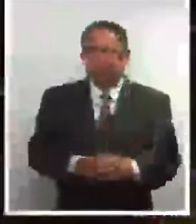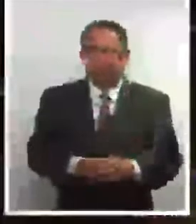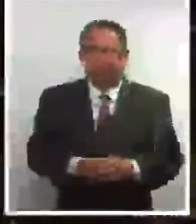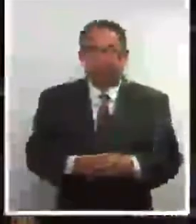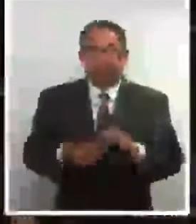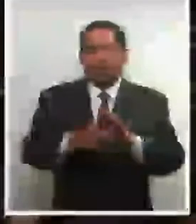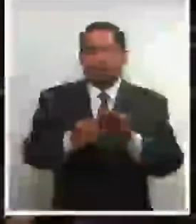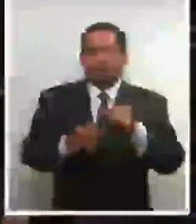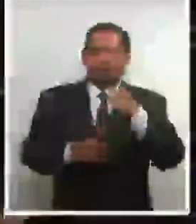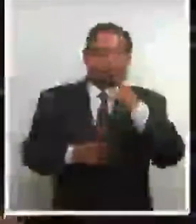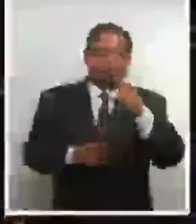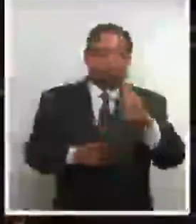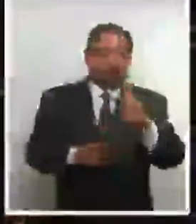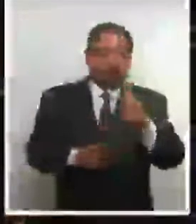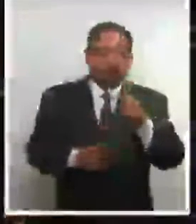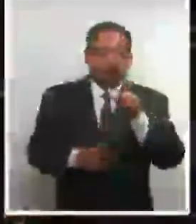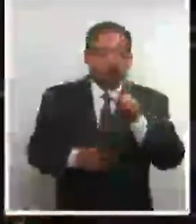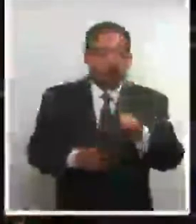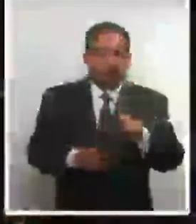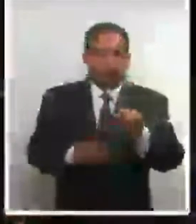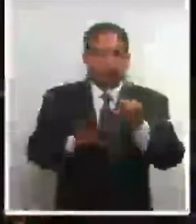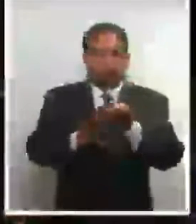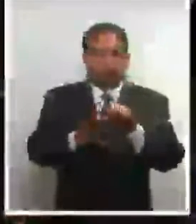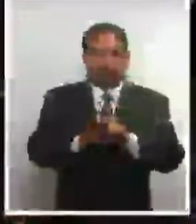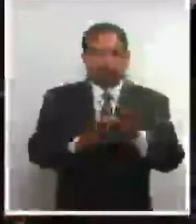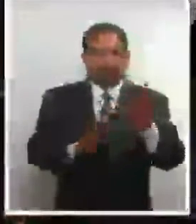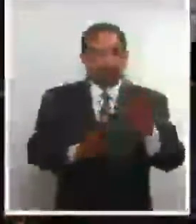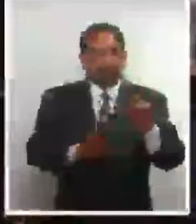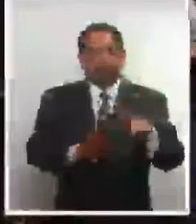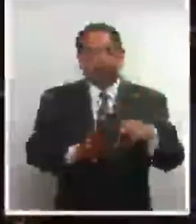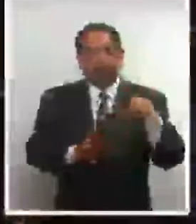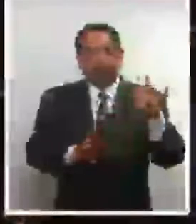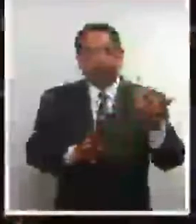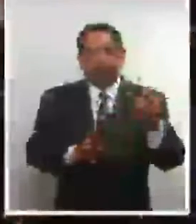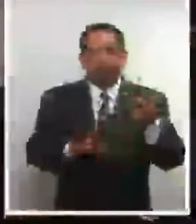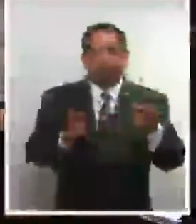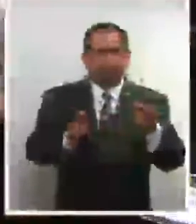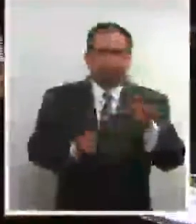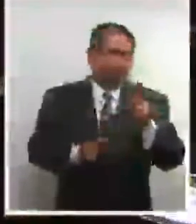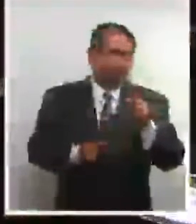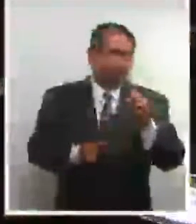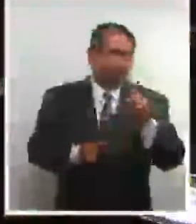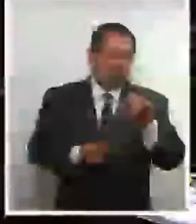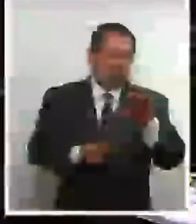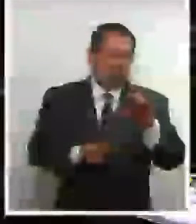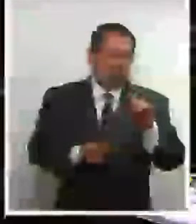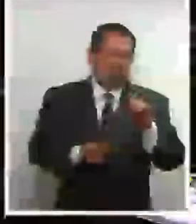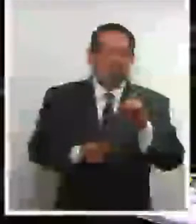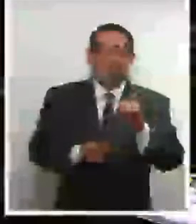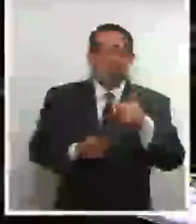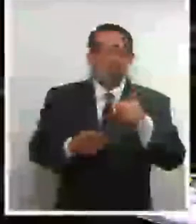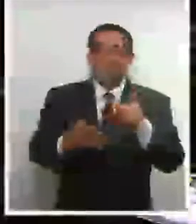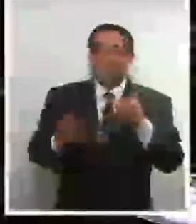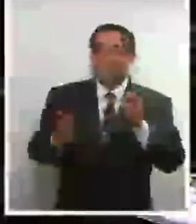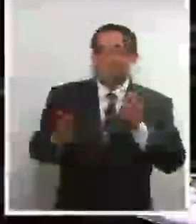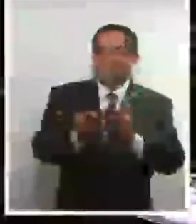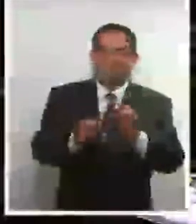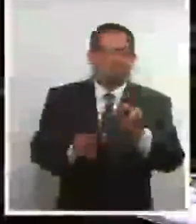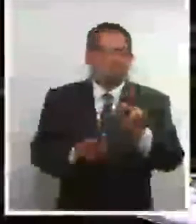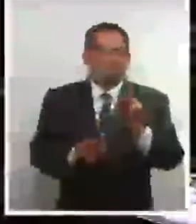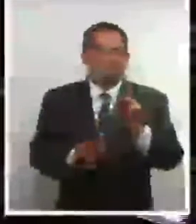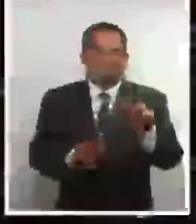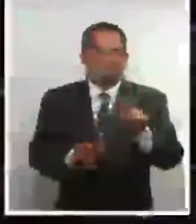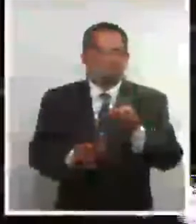a ello, pues le comento que este artículo 48, modelo de policías de proximidad y de